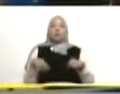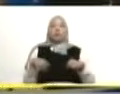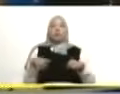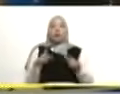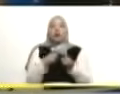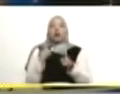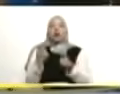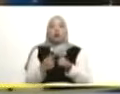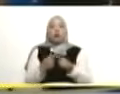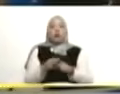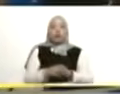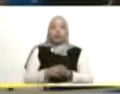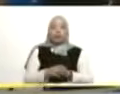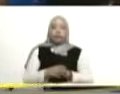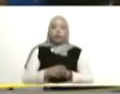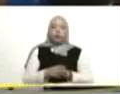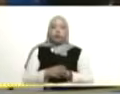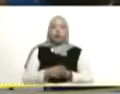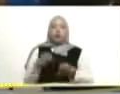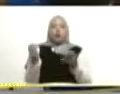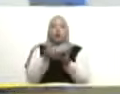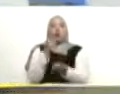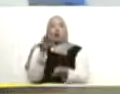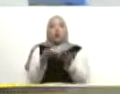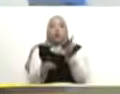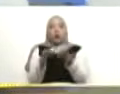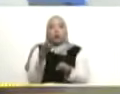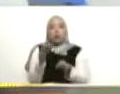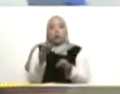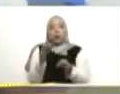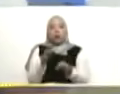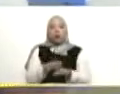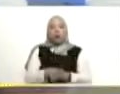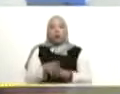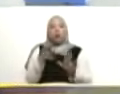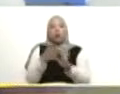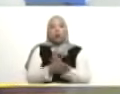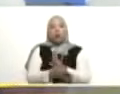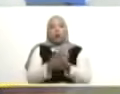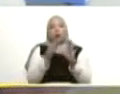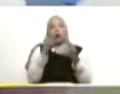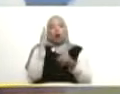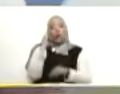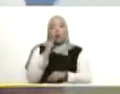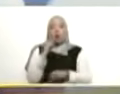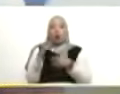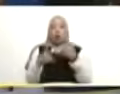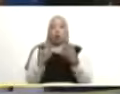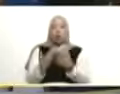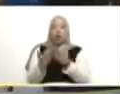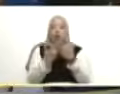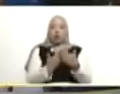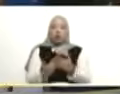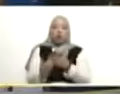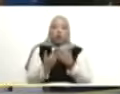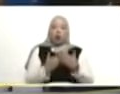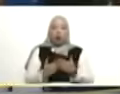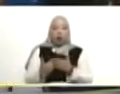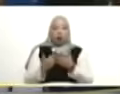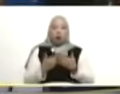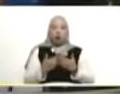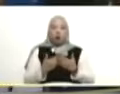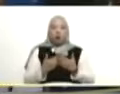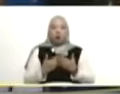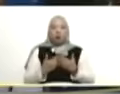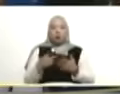entonces pasó directamente a la Organización Bolivariana de Estudiantes en los liceos y